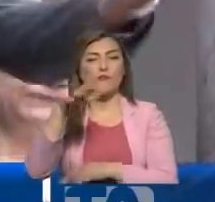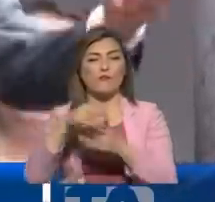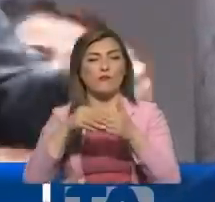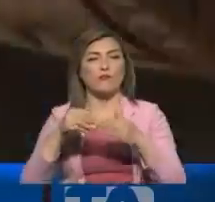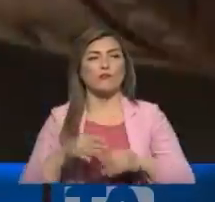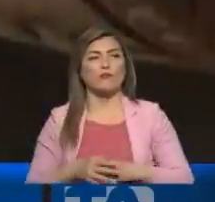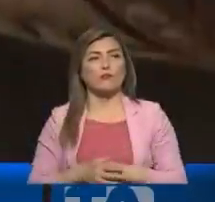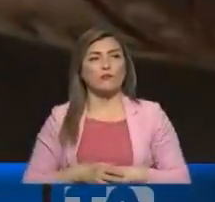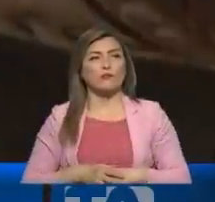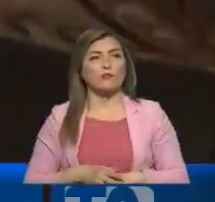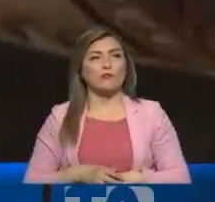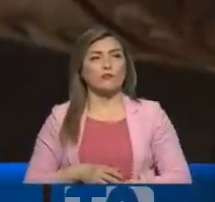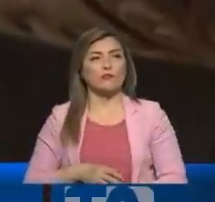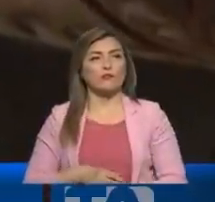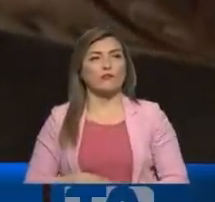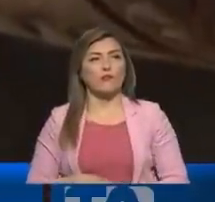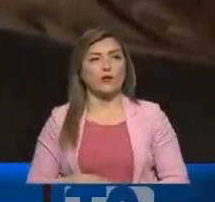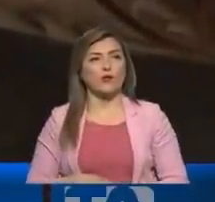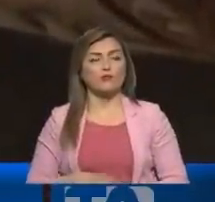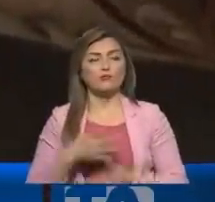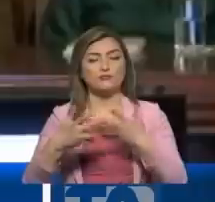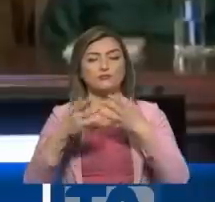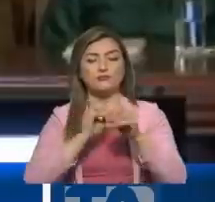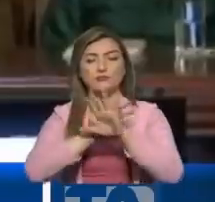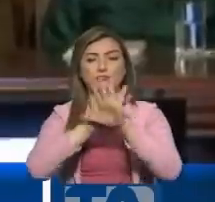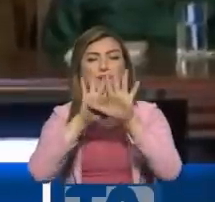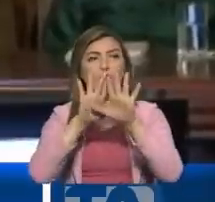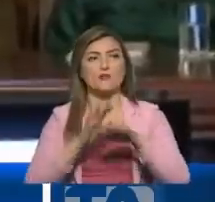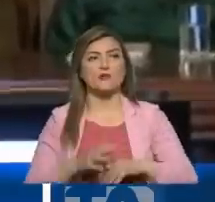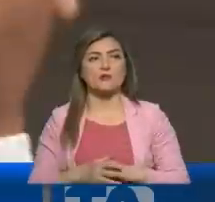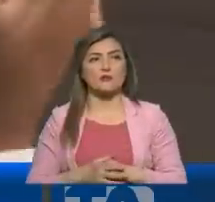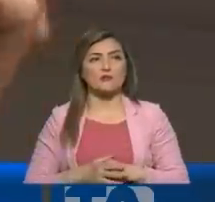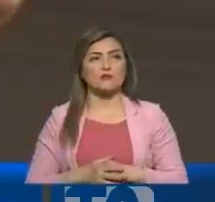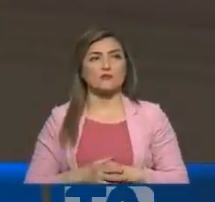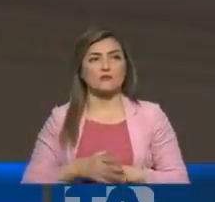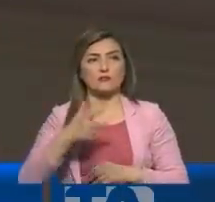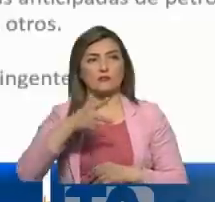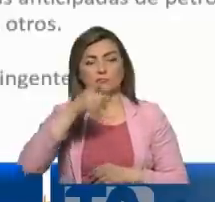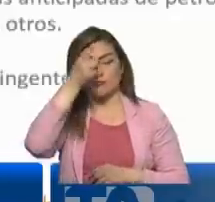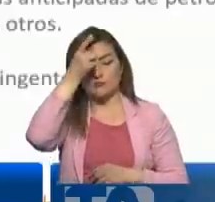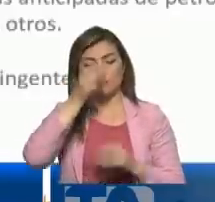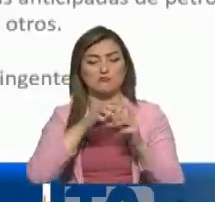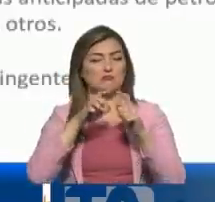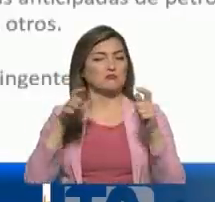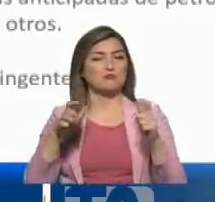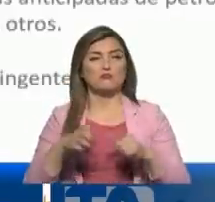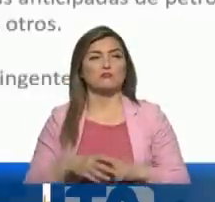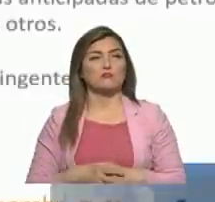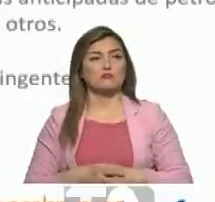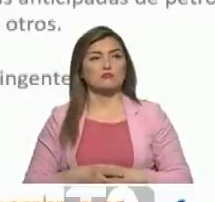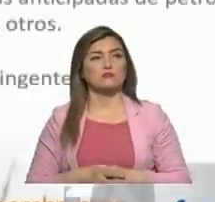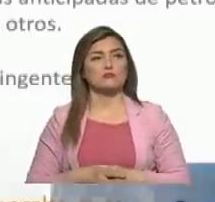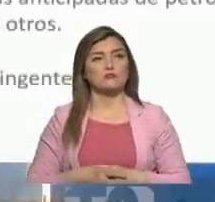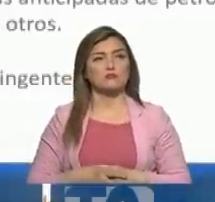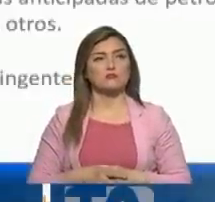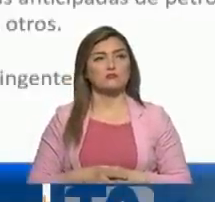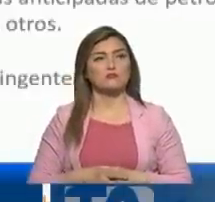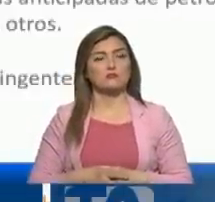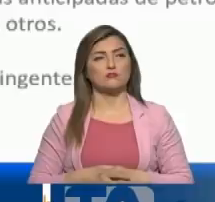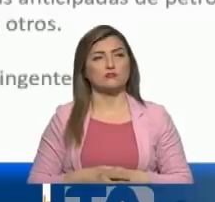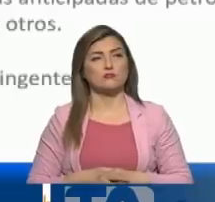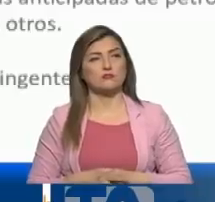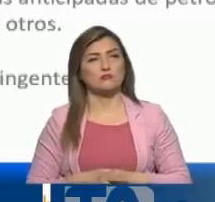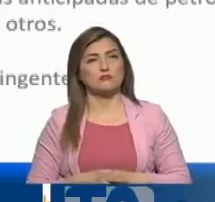27,871 millones de dólares, pero que no se había transparentado al menos 3 deudas grandes. No se consideró, por ejemplo,